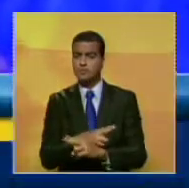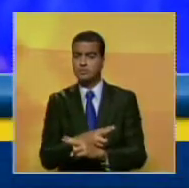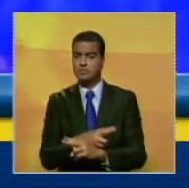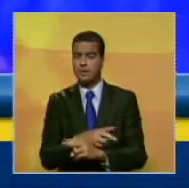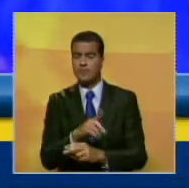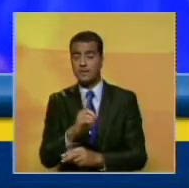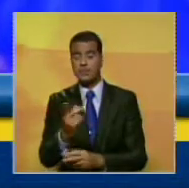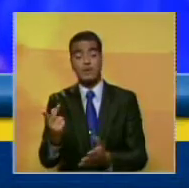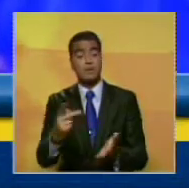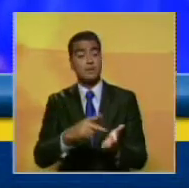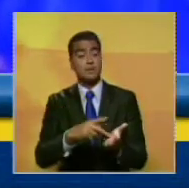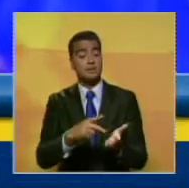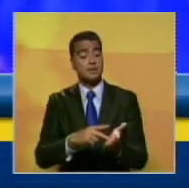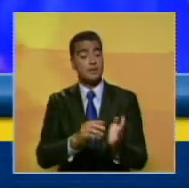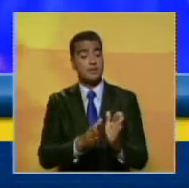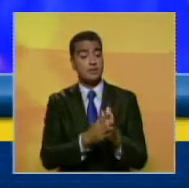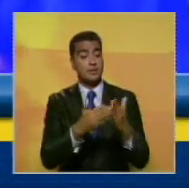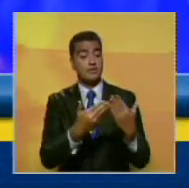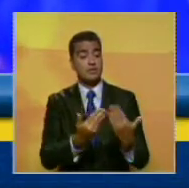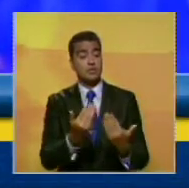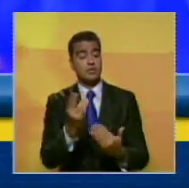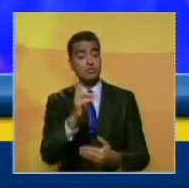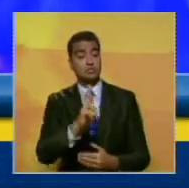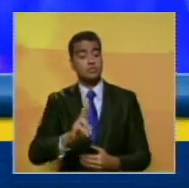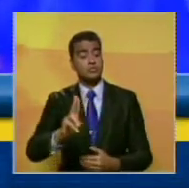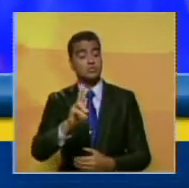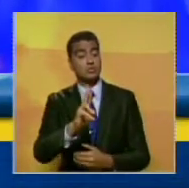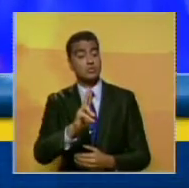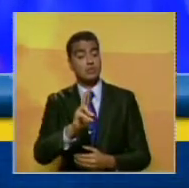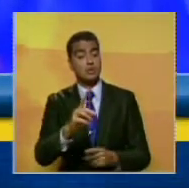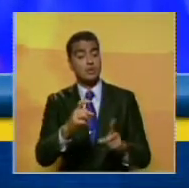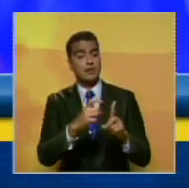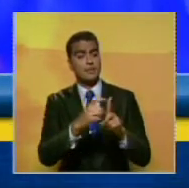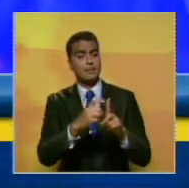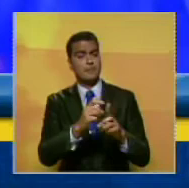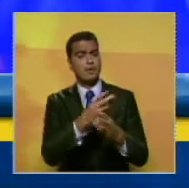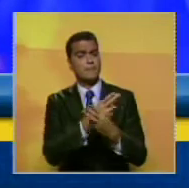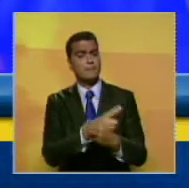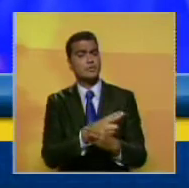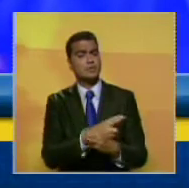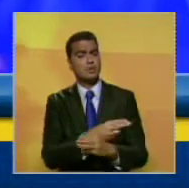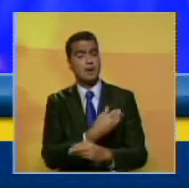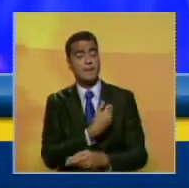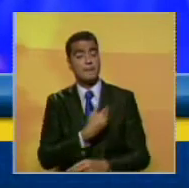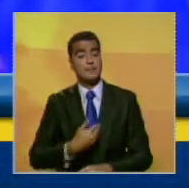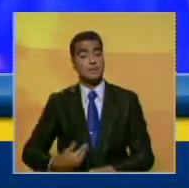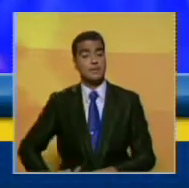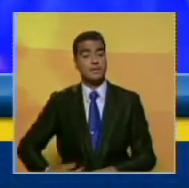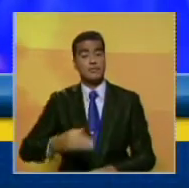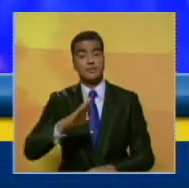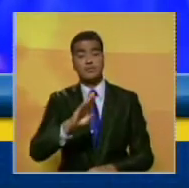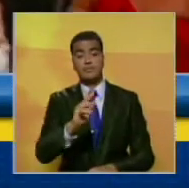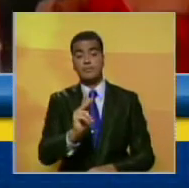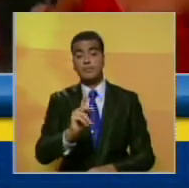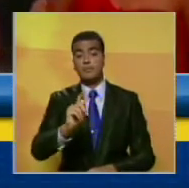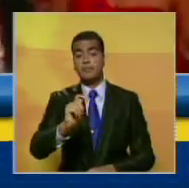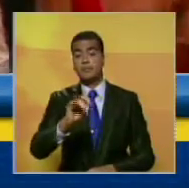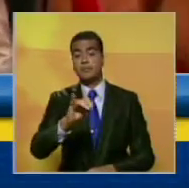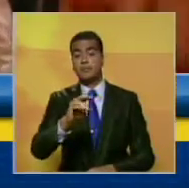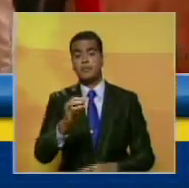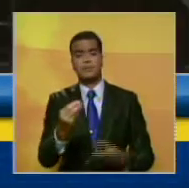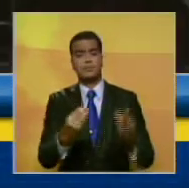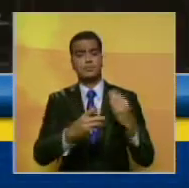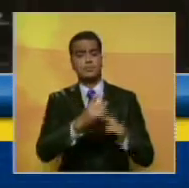durante una presentación para una revista usó la palabra gay para descalificar al presidente ruso Vladimir Putin. Muchos